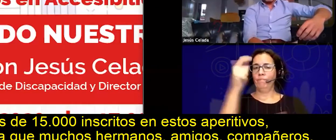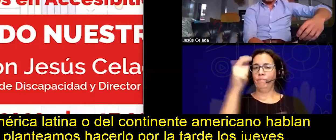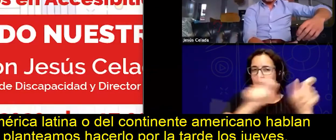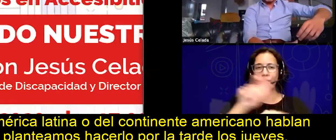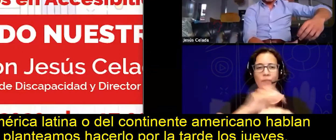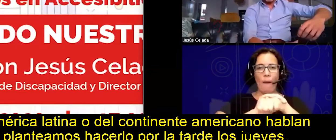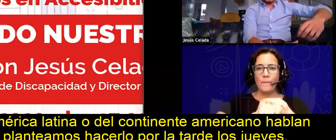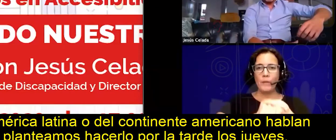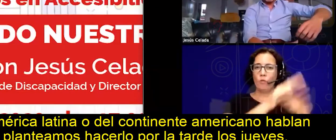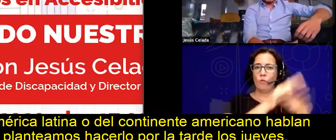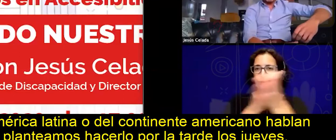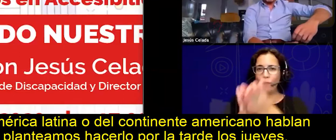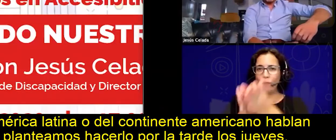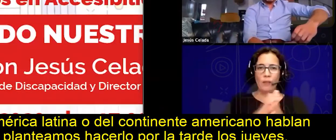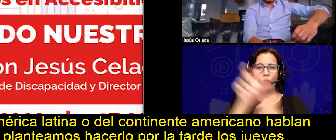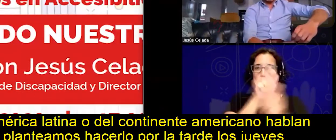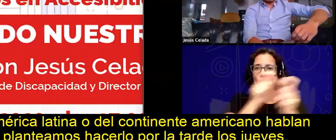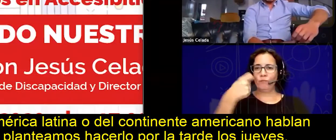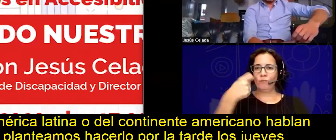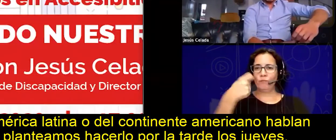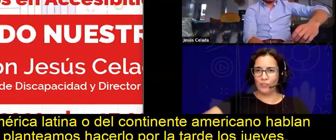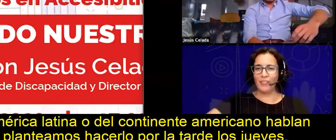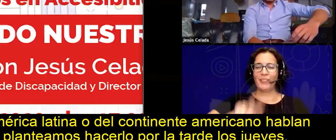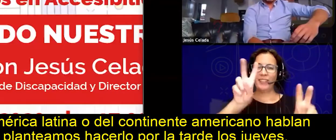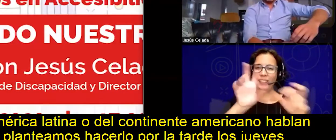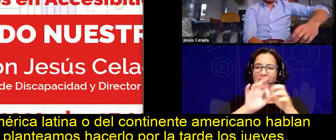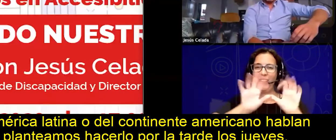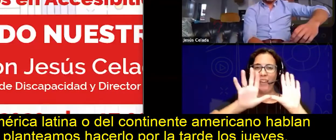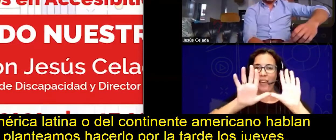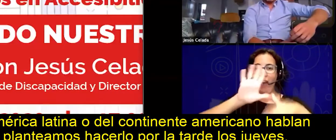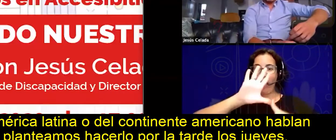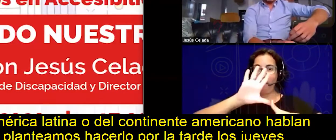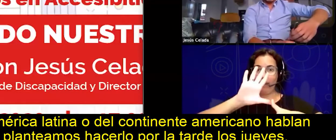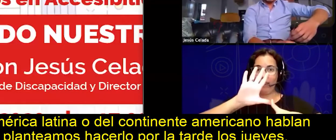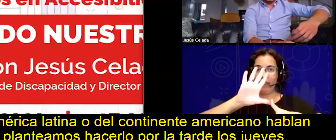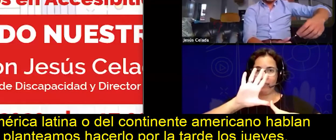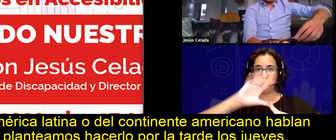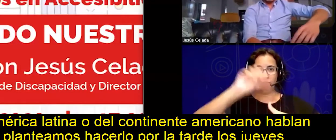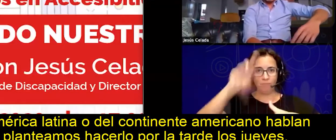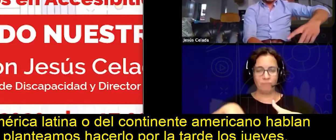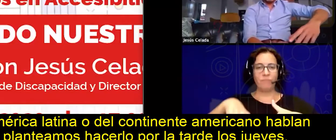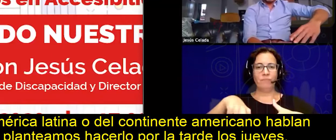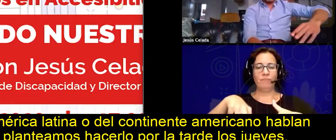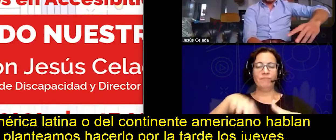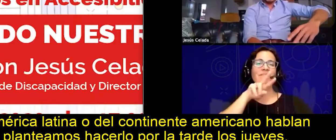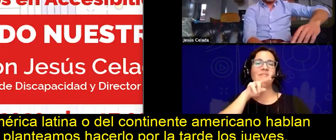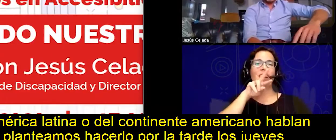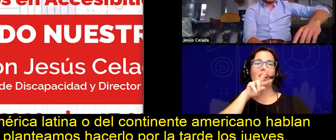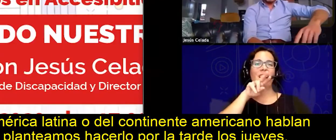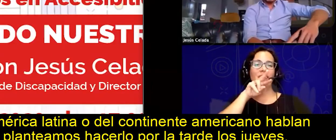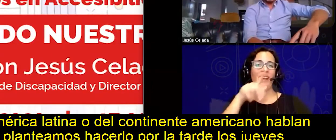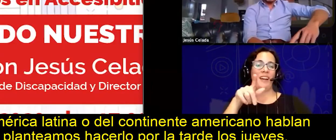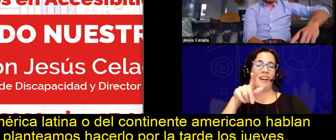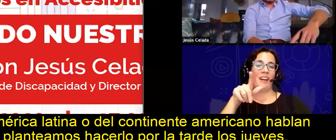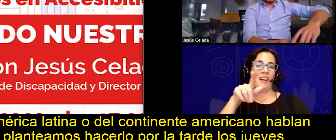compañeros, profesionales de América Latina o del continente americano que hablan nuestra